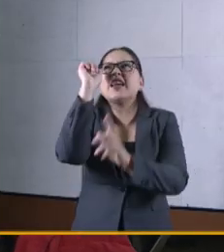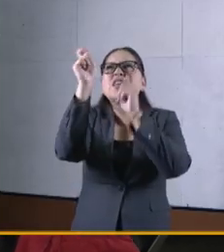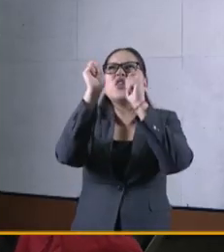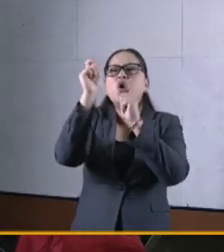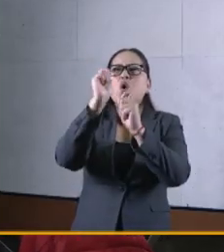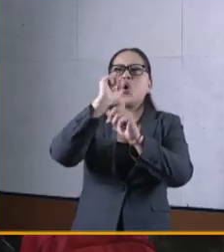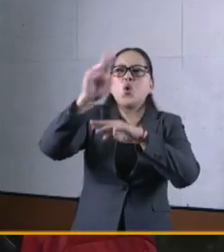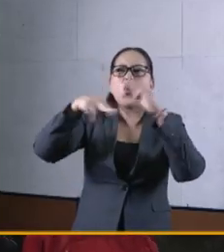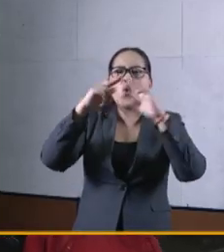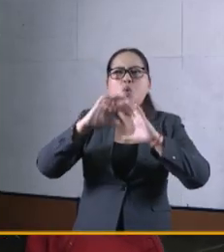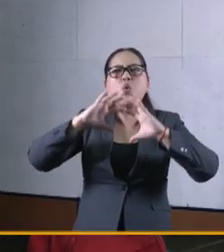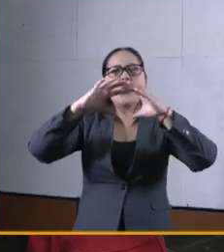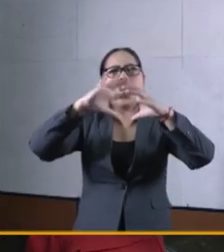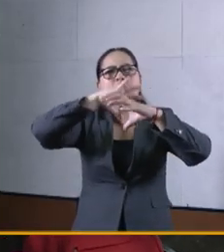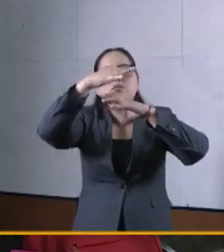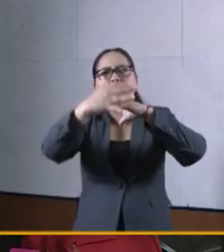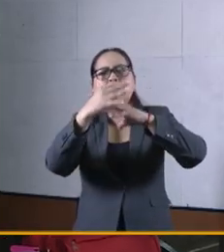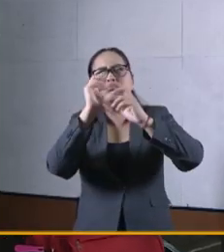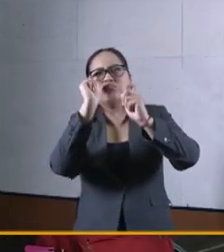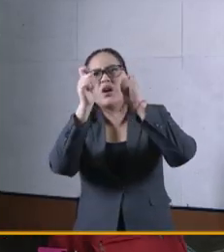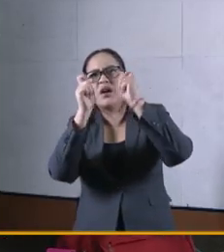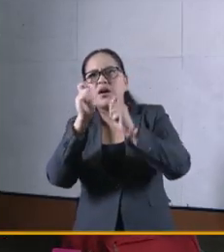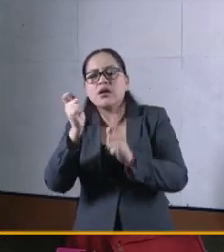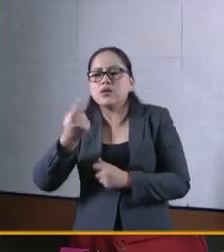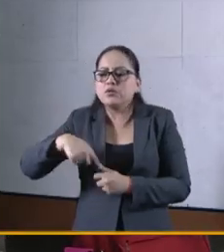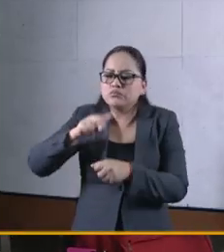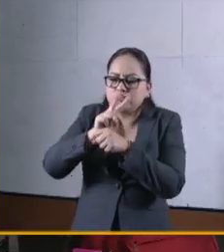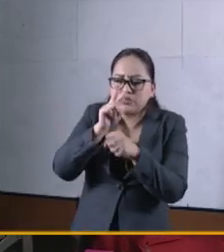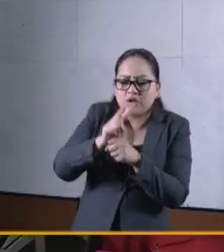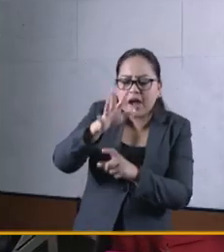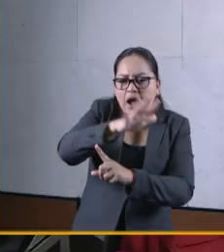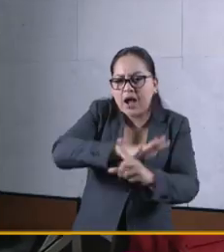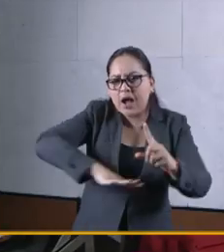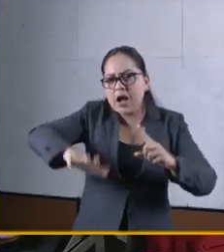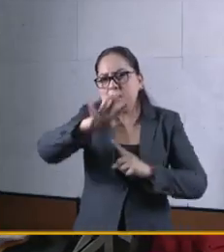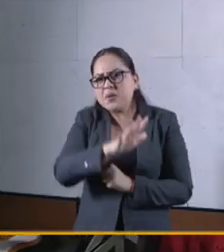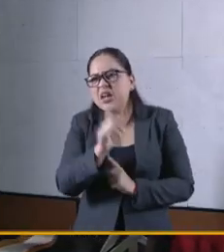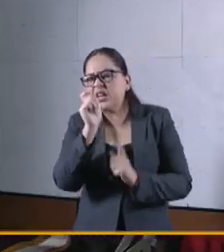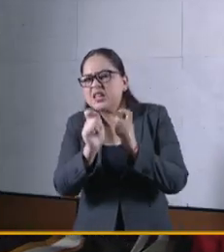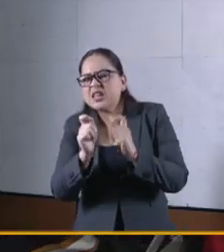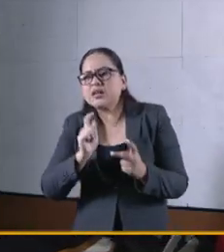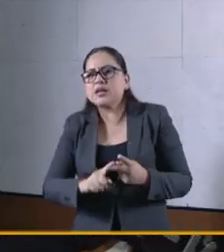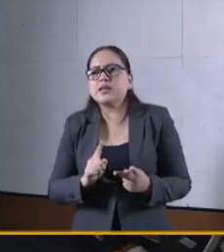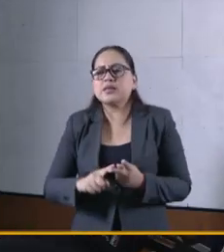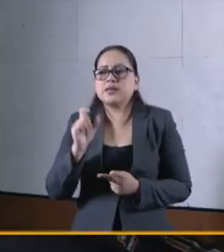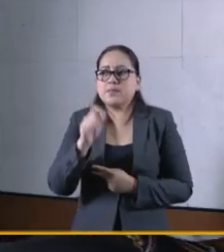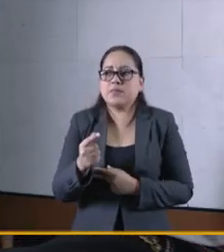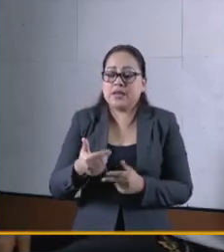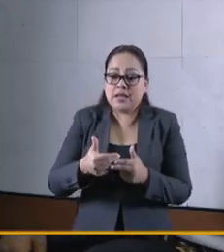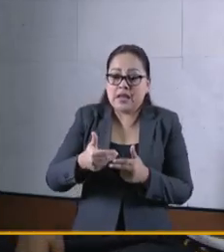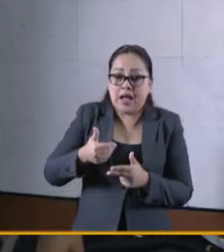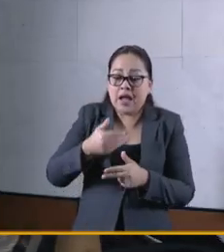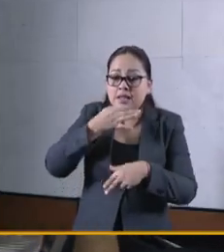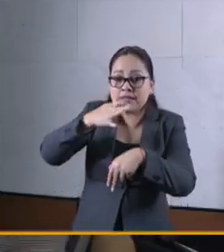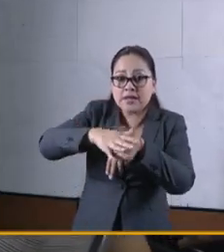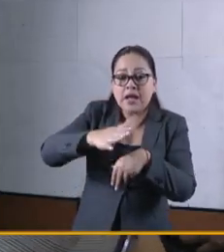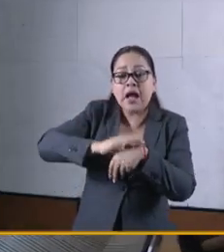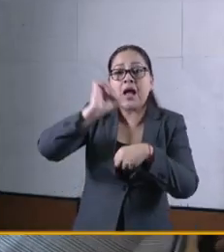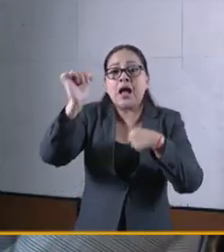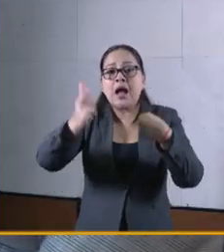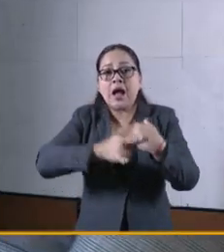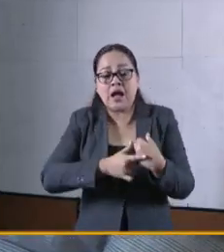universo del compartidos monitoreamos el medio ambiente y parte anticipamos los fenómenos naturales